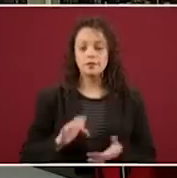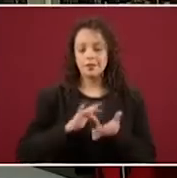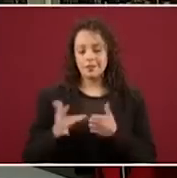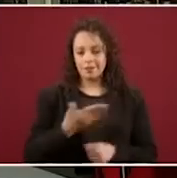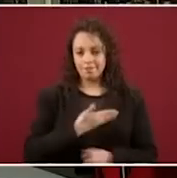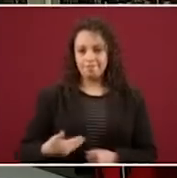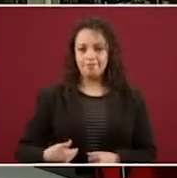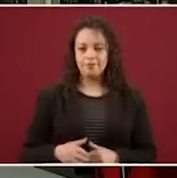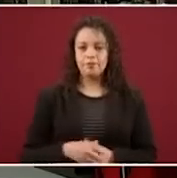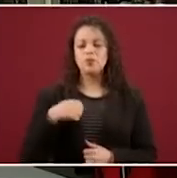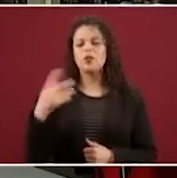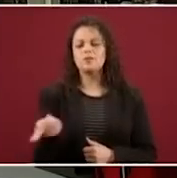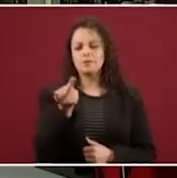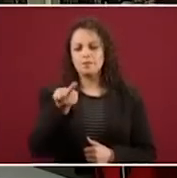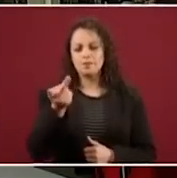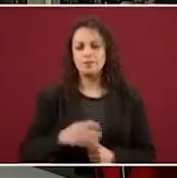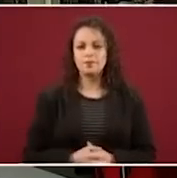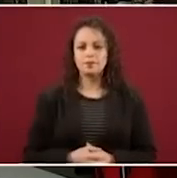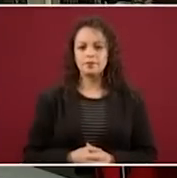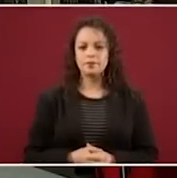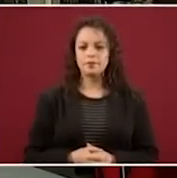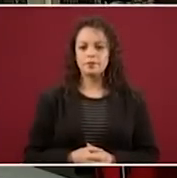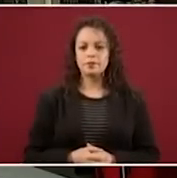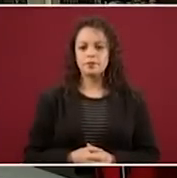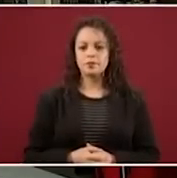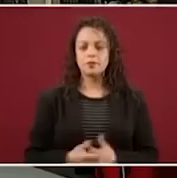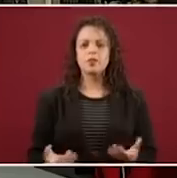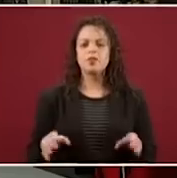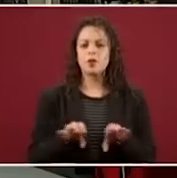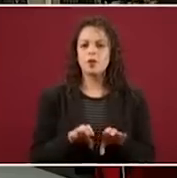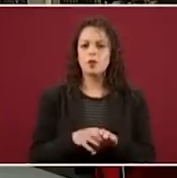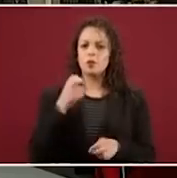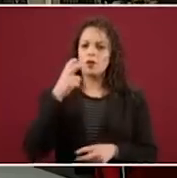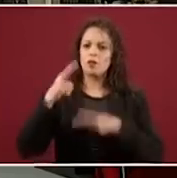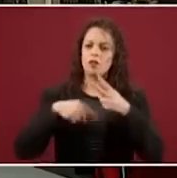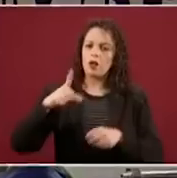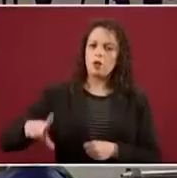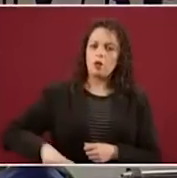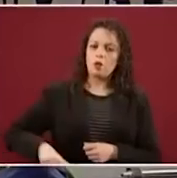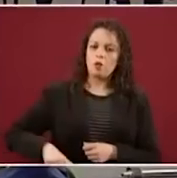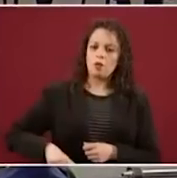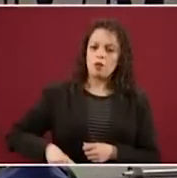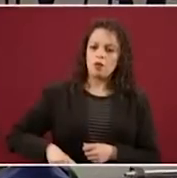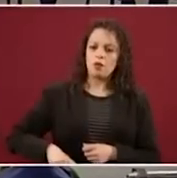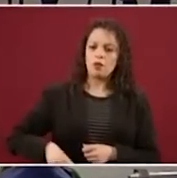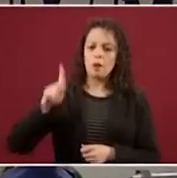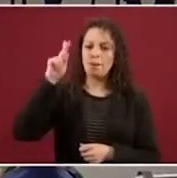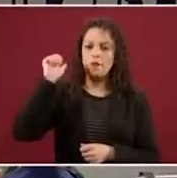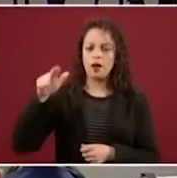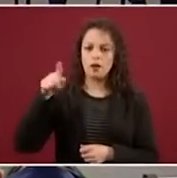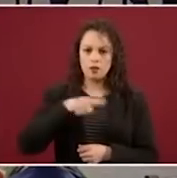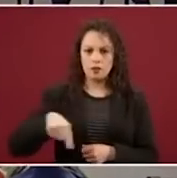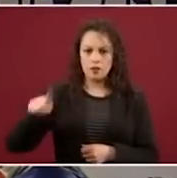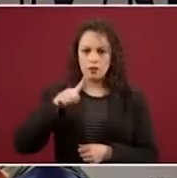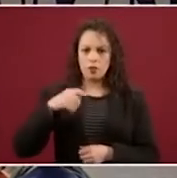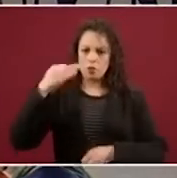presidente. Para preguntarle, ¿cómo fue que se llegó a este callejón sin salida con los gobernadores de Acción Nacional de que del todo o